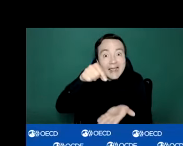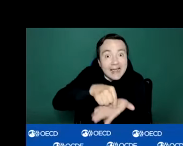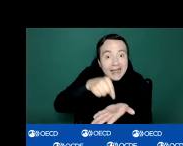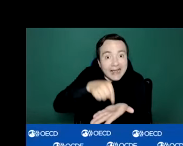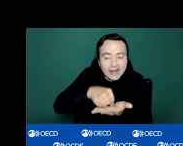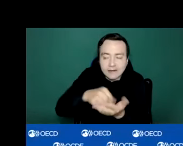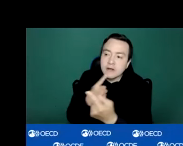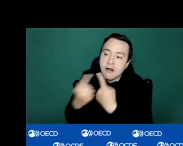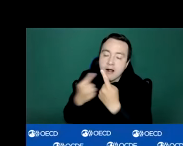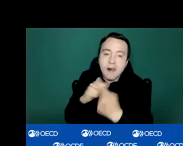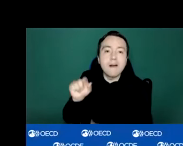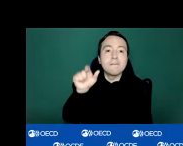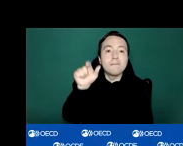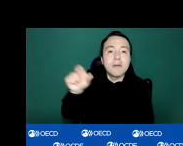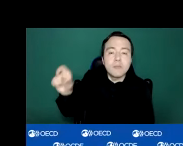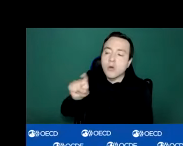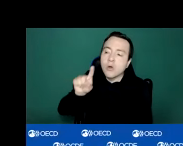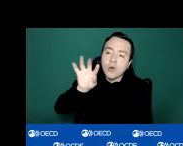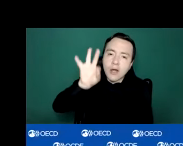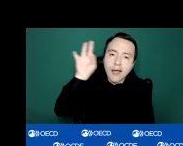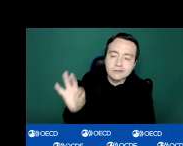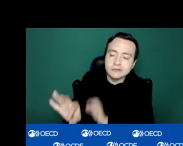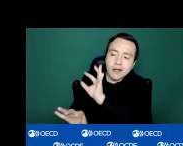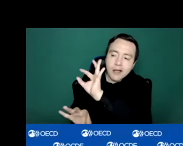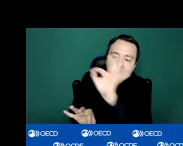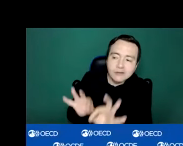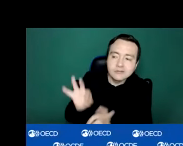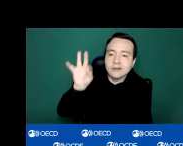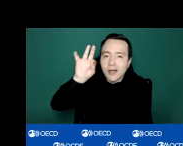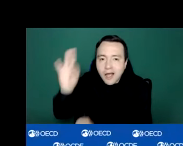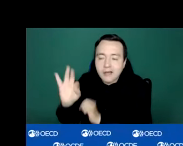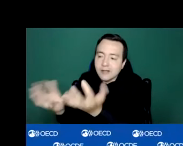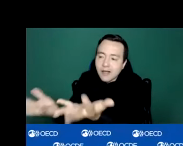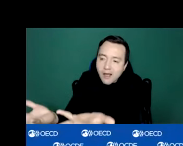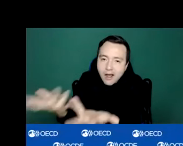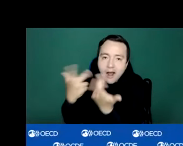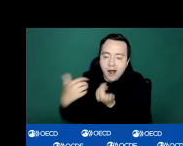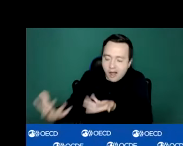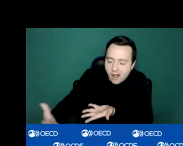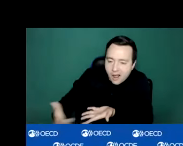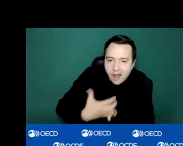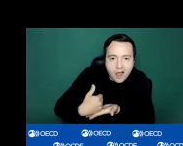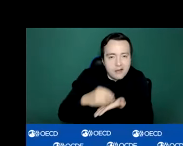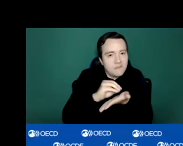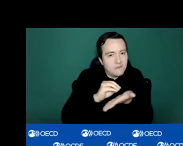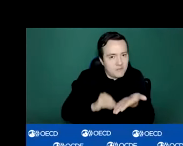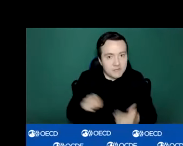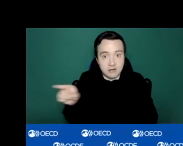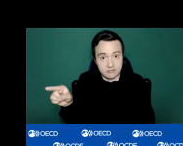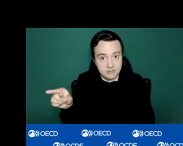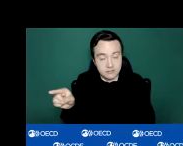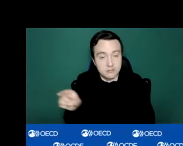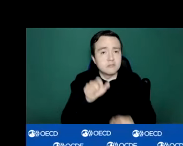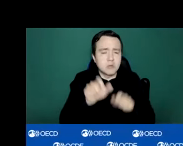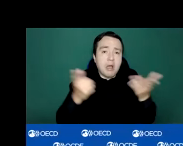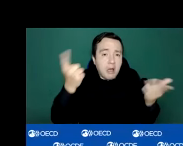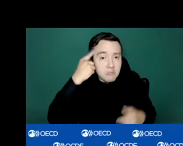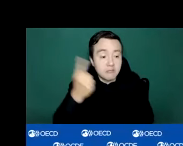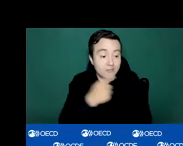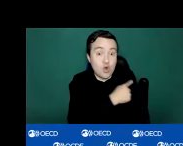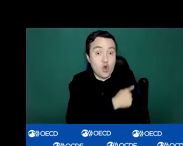informen sobre estos indicadores. Y además, en función de los resultados reportados por los pacientes, quizá estamos hablando de hospitalización